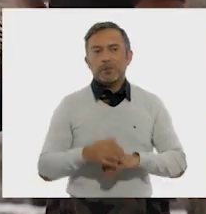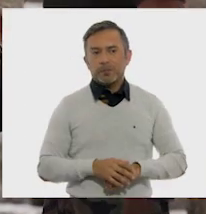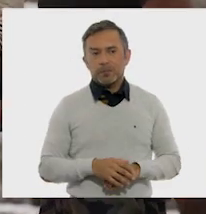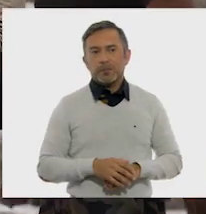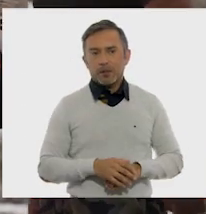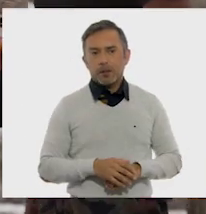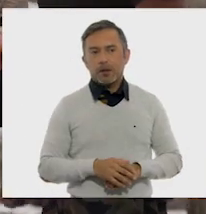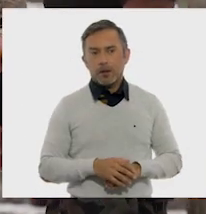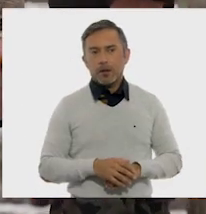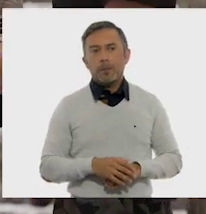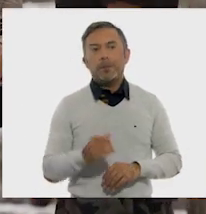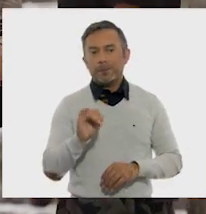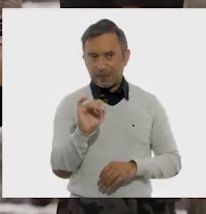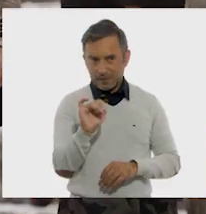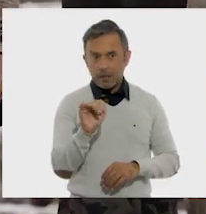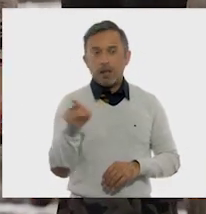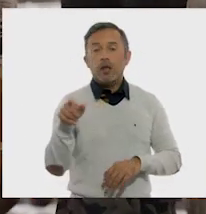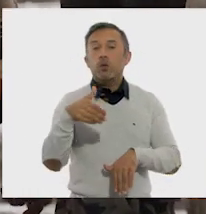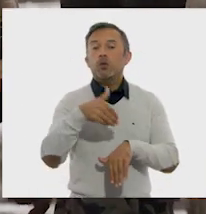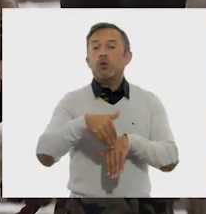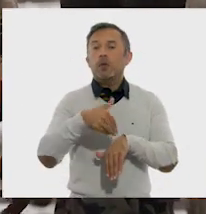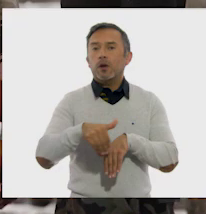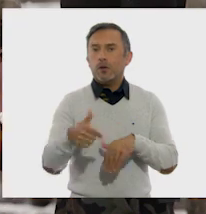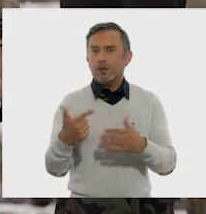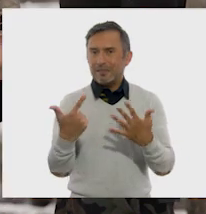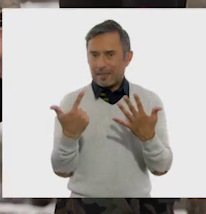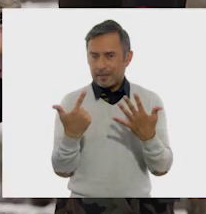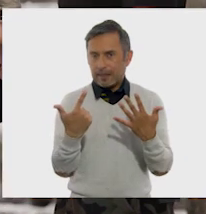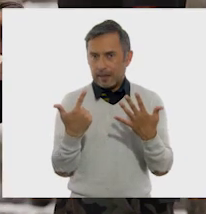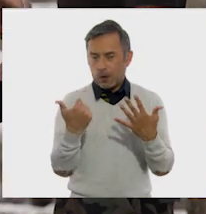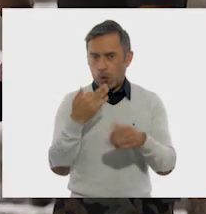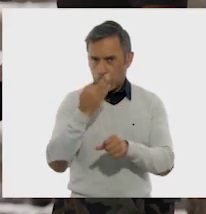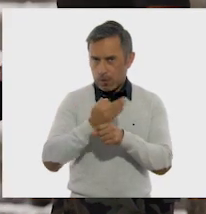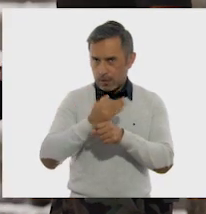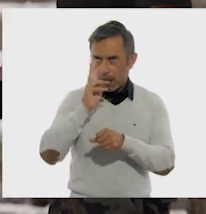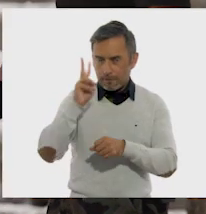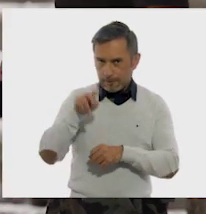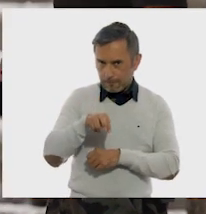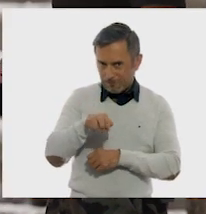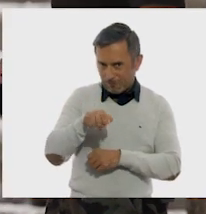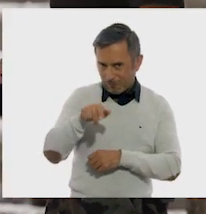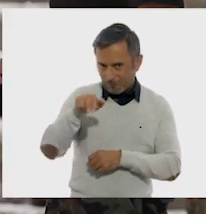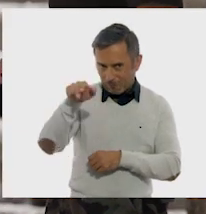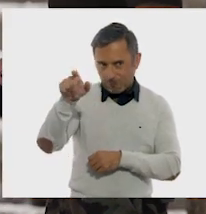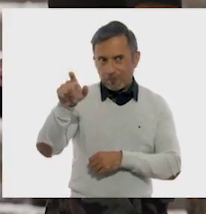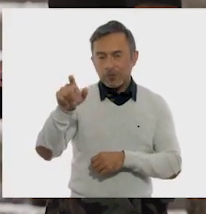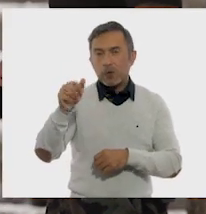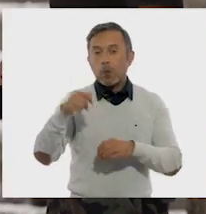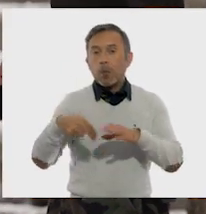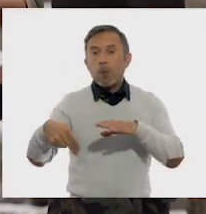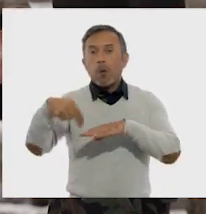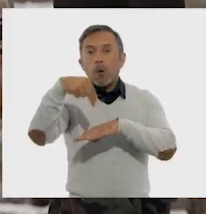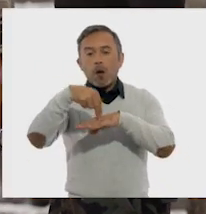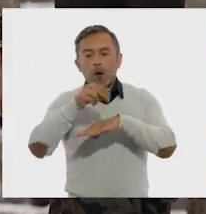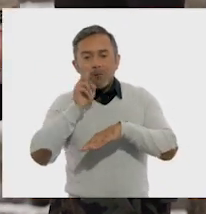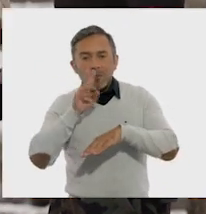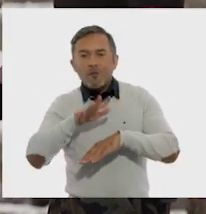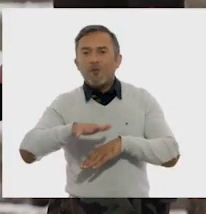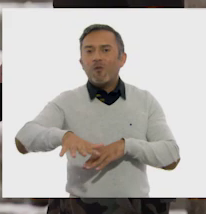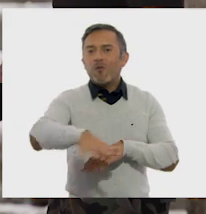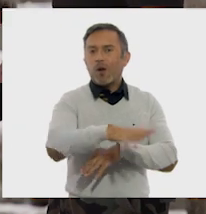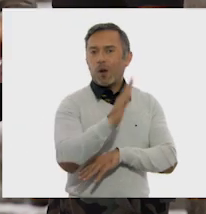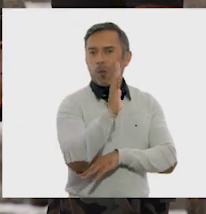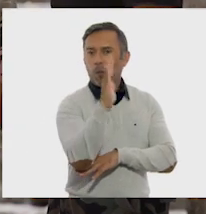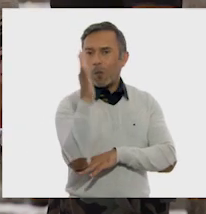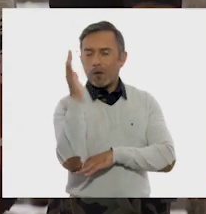de hecho, la estructura número 7, que en un momento más vamos a recorrer, nos permiten tener una vista muy amplia de la 1 y la 2, y